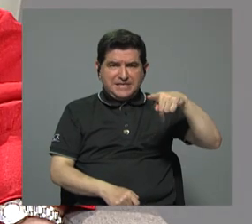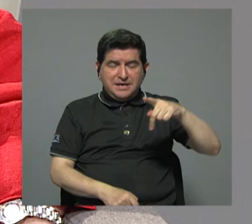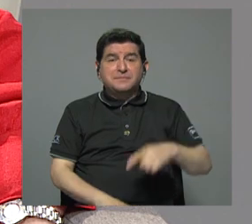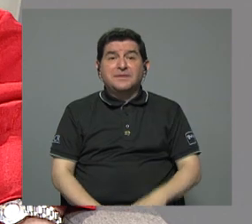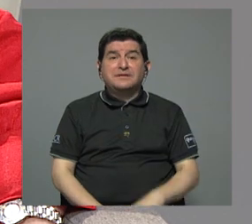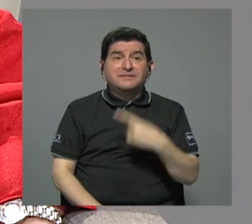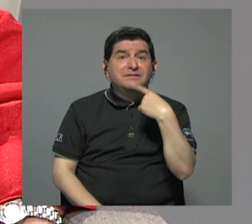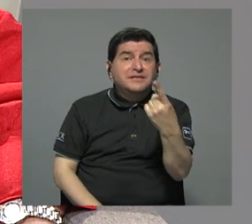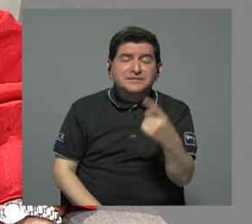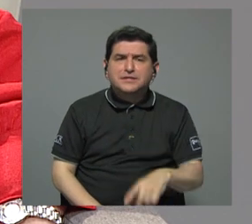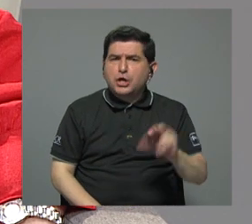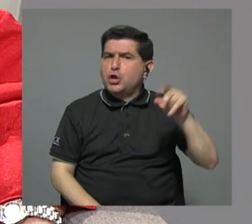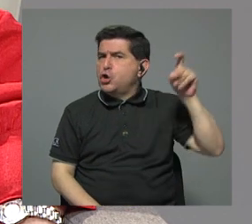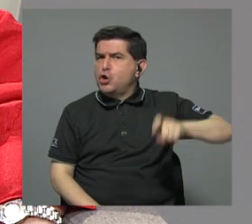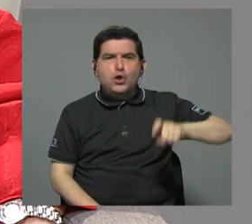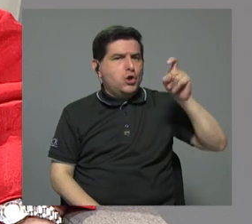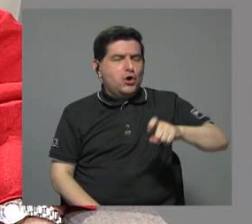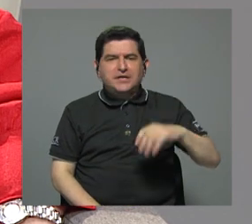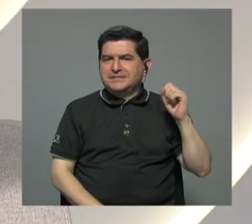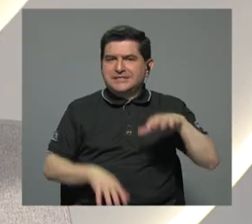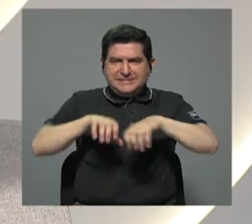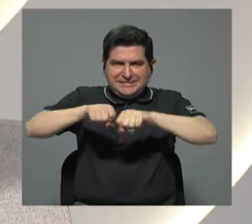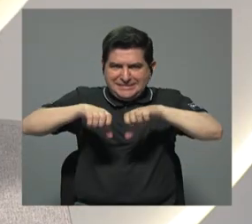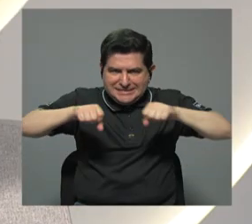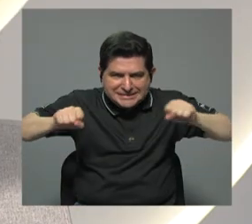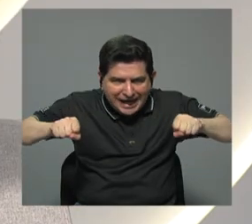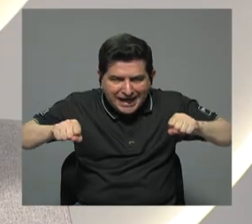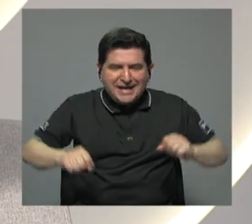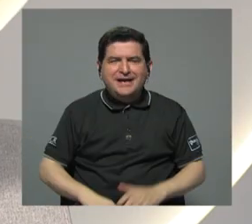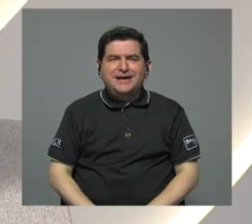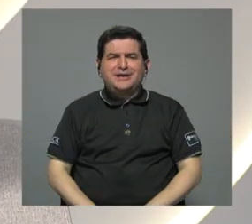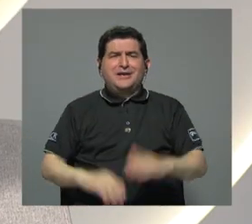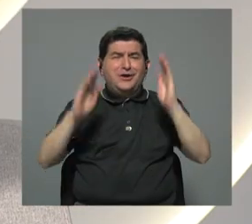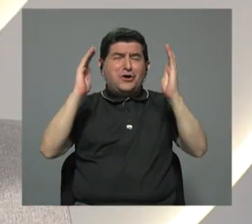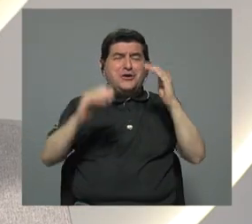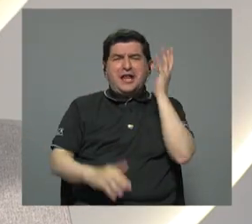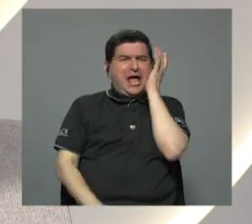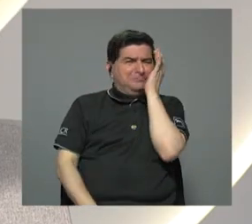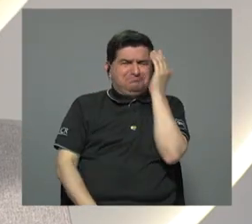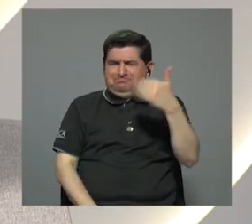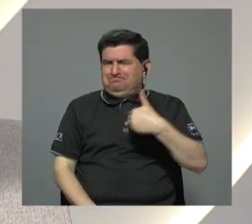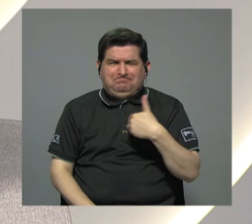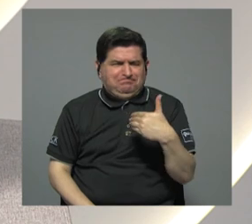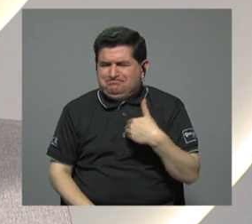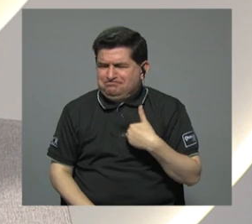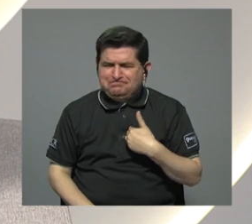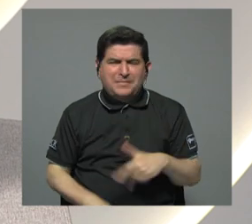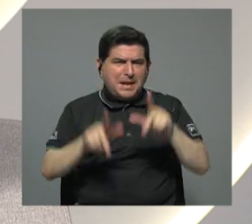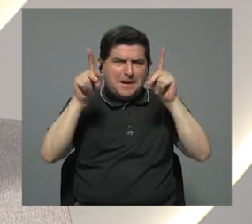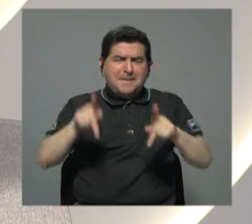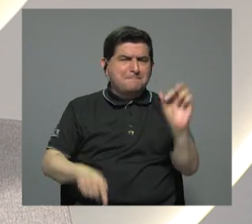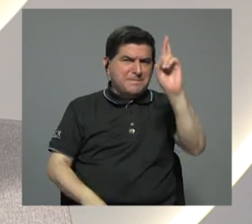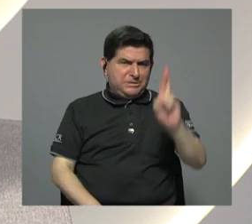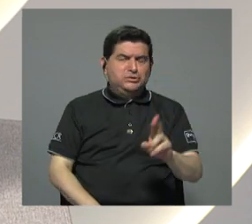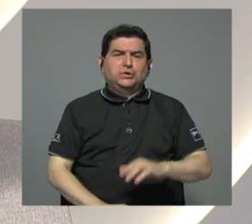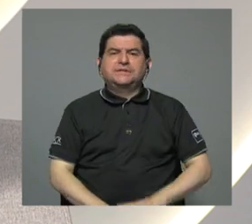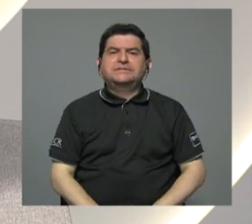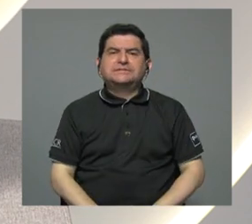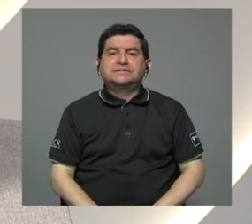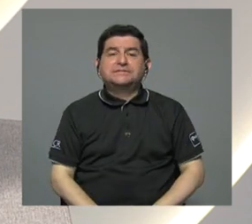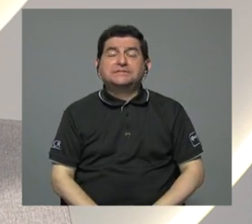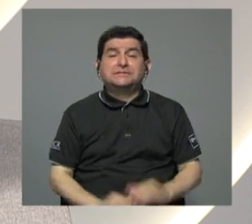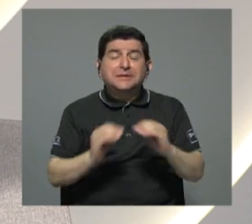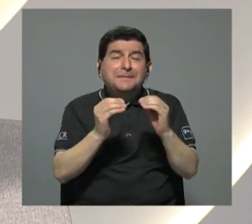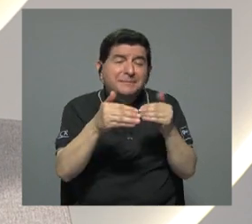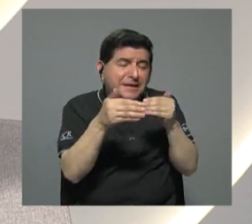a decir que no necesariamente la corrupción es una de las grandes preocupaciones de los y las costarricenses sino que la